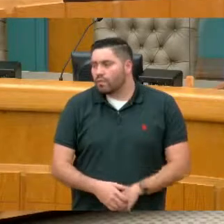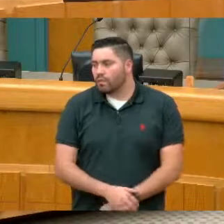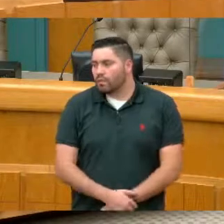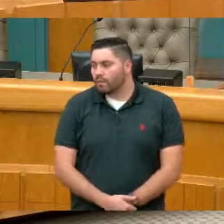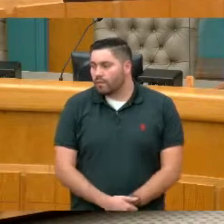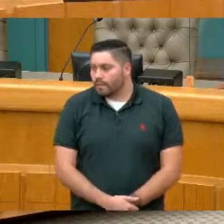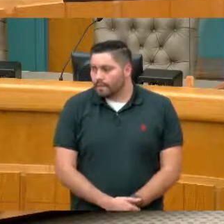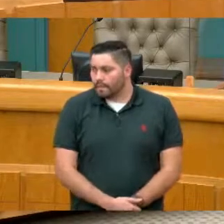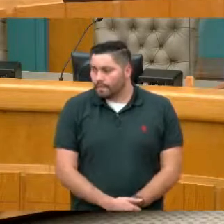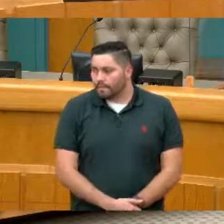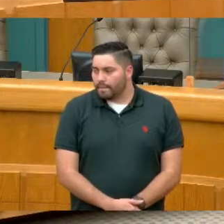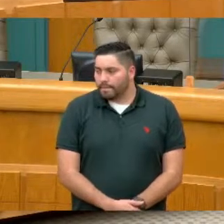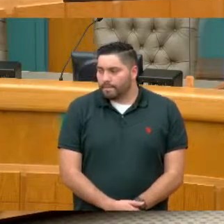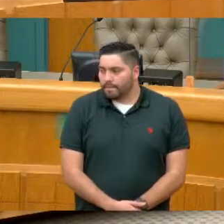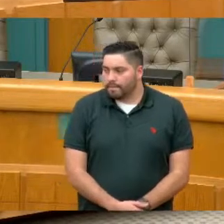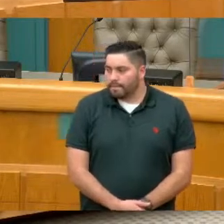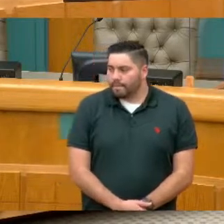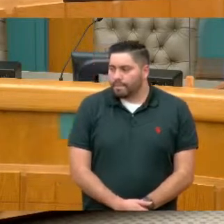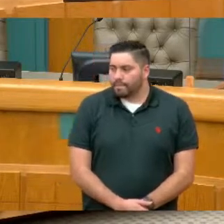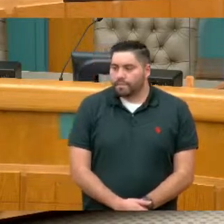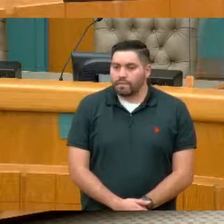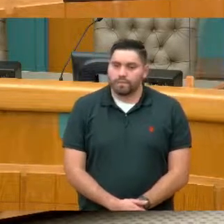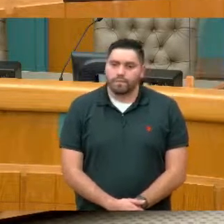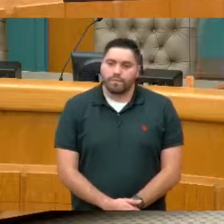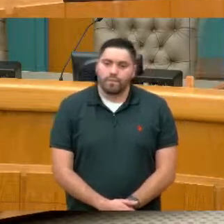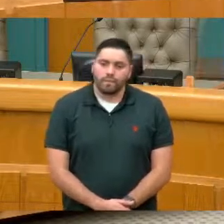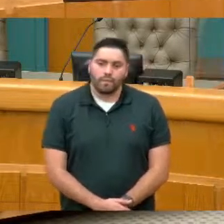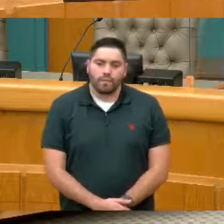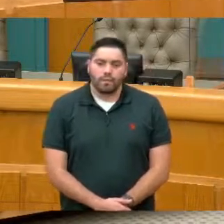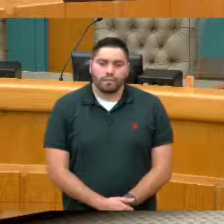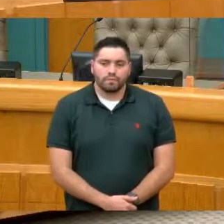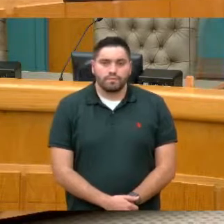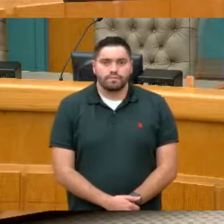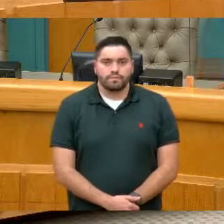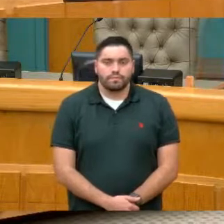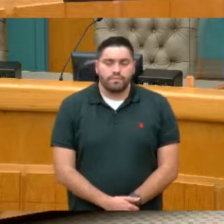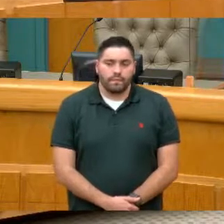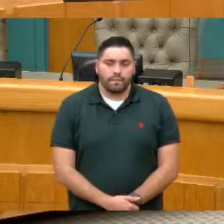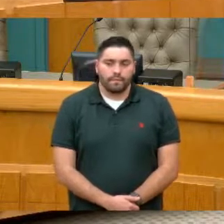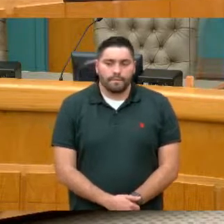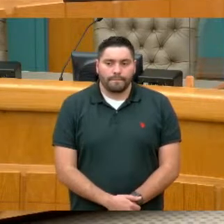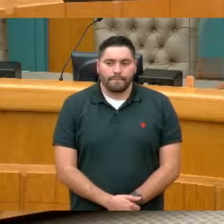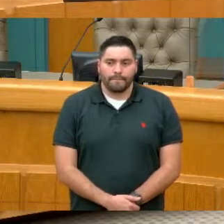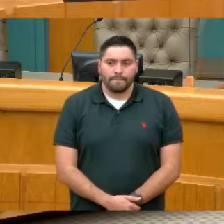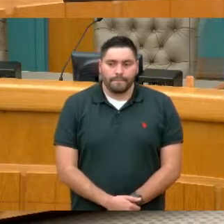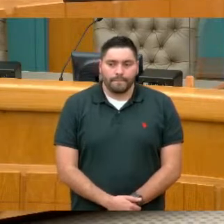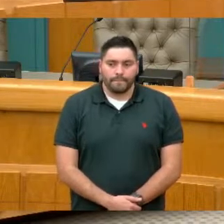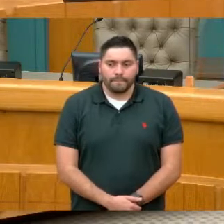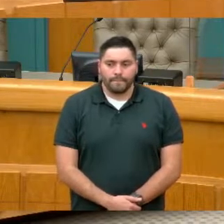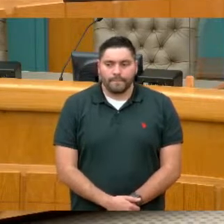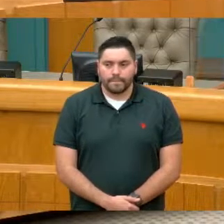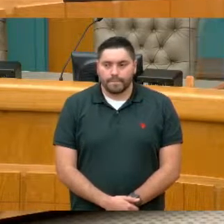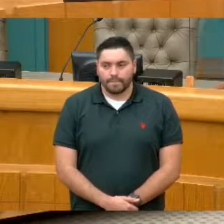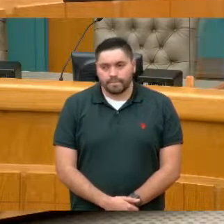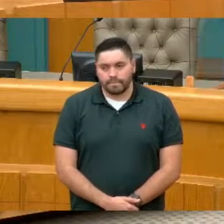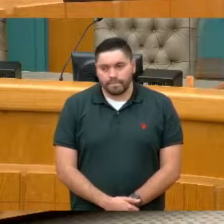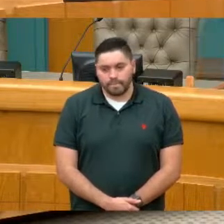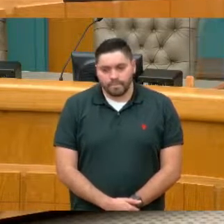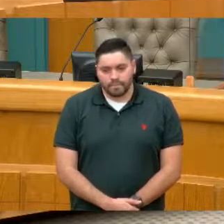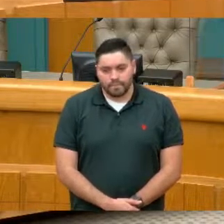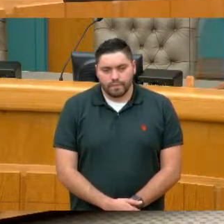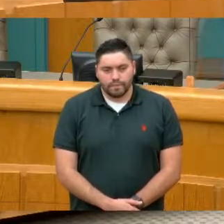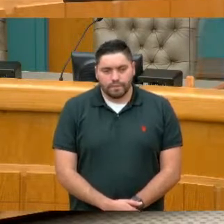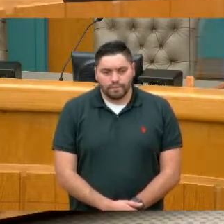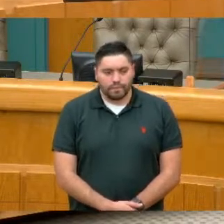de votar. También tendremos el reporte de la Universidad Texas A&M. Aparentemente, algunos estados han estado viendo un aumento en los casos positivos.